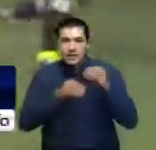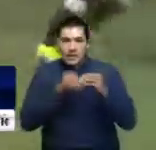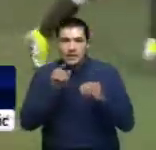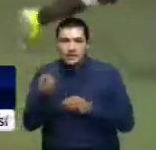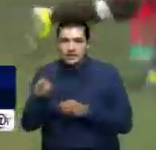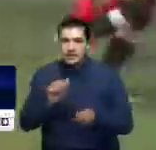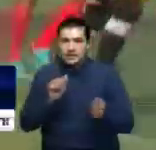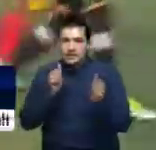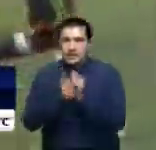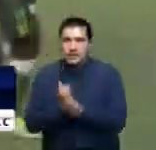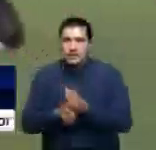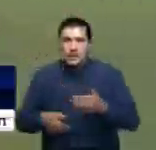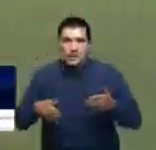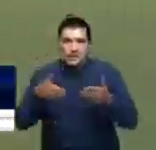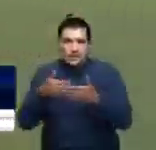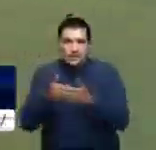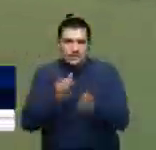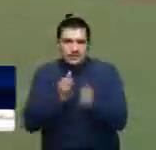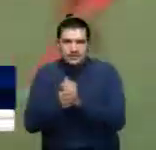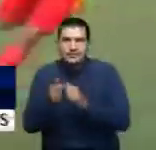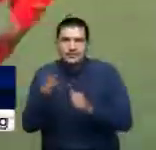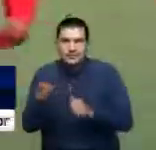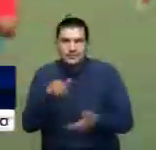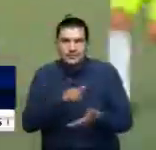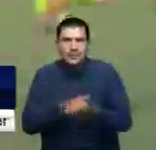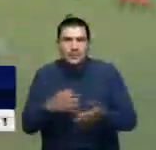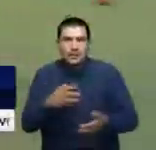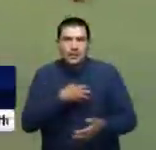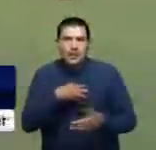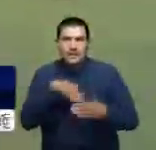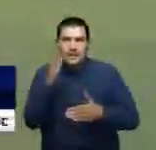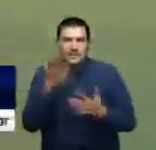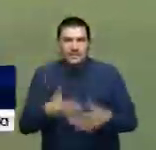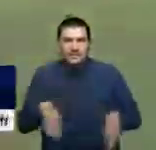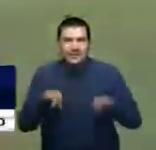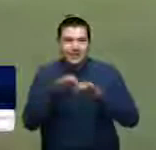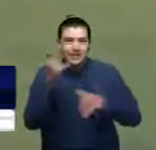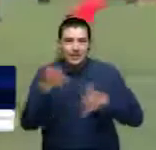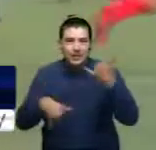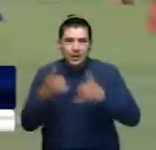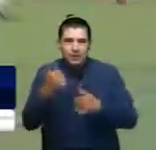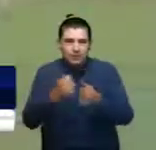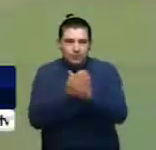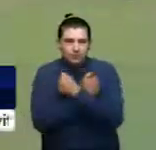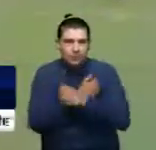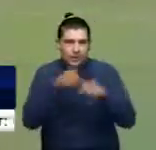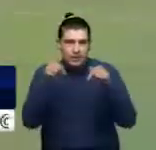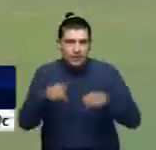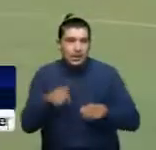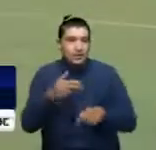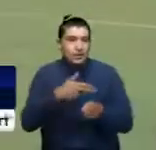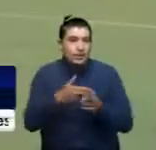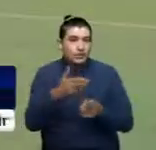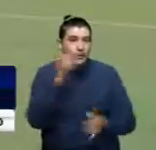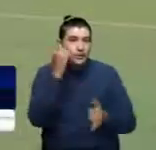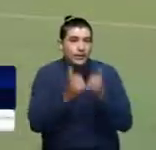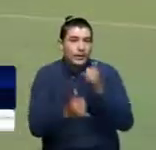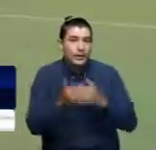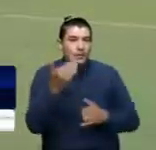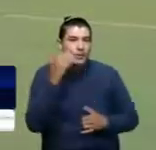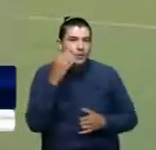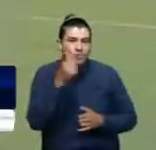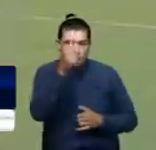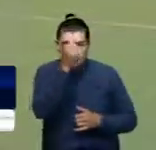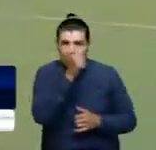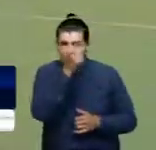la final del torneo más importante del fútbol aficionado en el departamento de Santander. La final será el próximo domingo 20 a